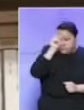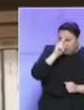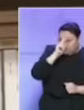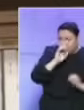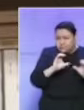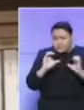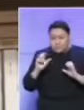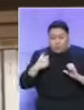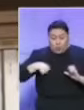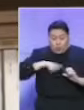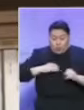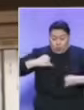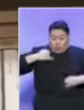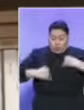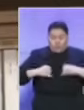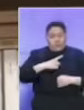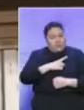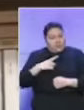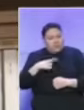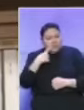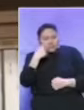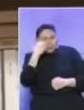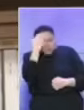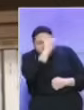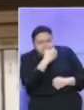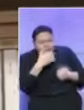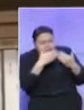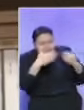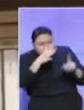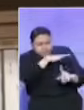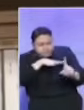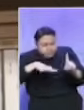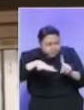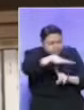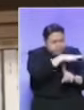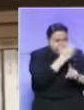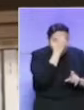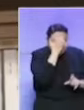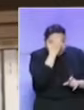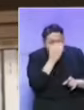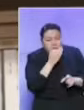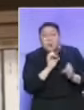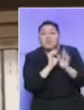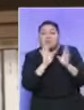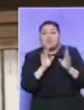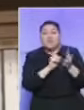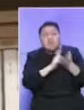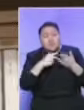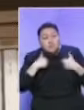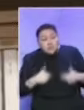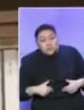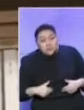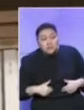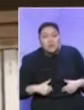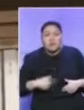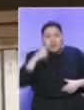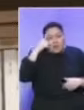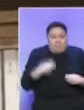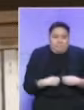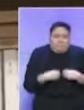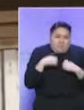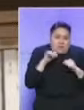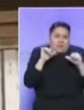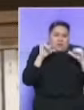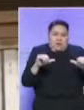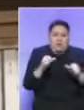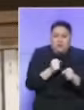Denise Dresser, que se pasó de rosca con Andrea Chávez. Amigas y amigos, esta noticia le está dando la vuelta